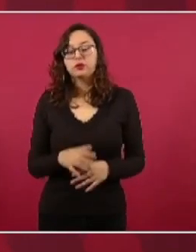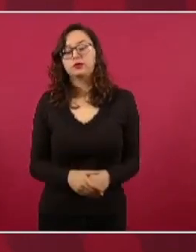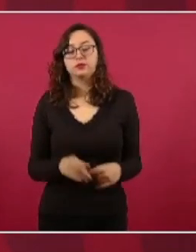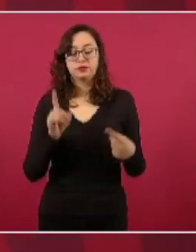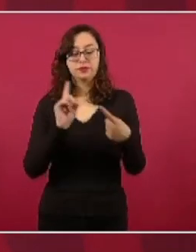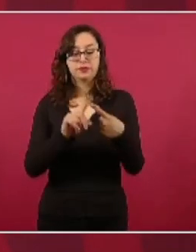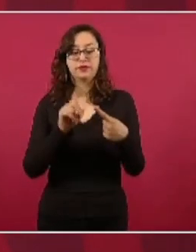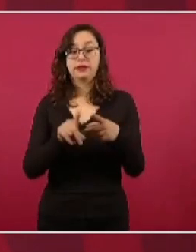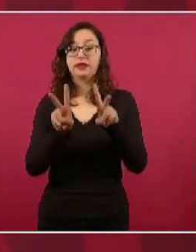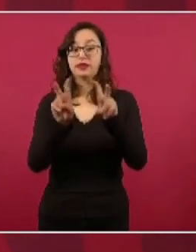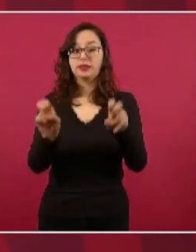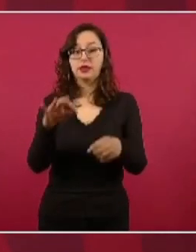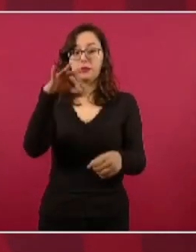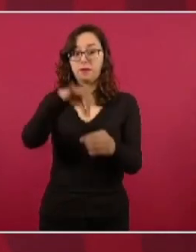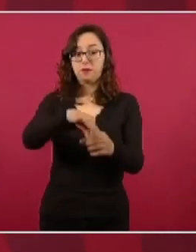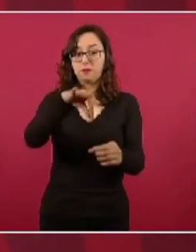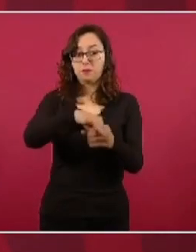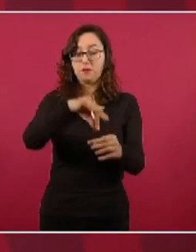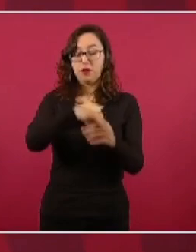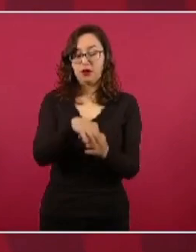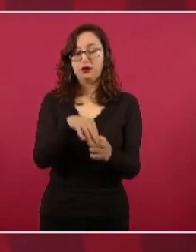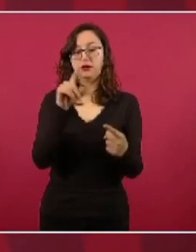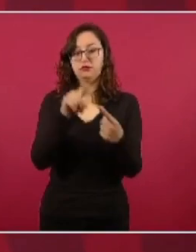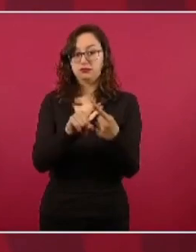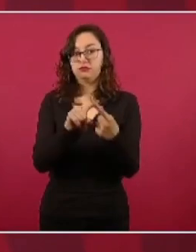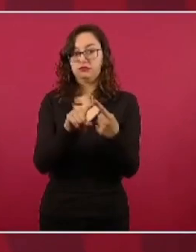electoral, que nos importa